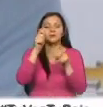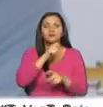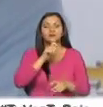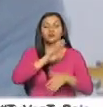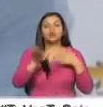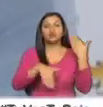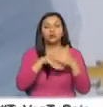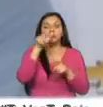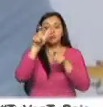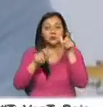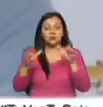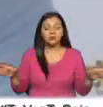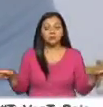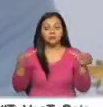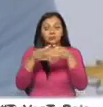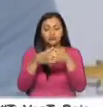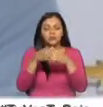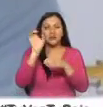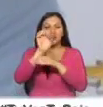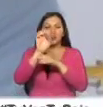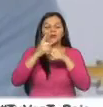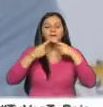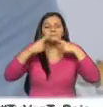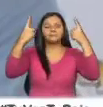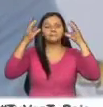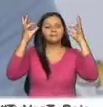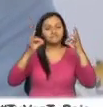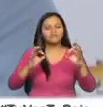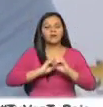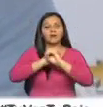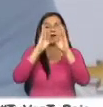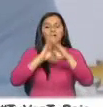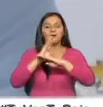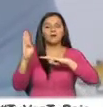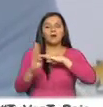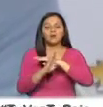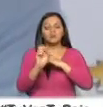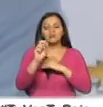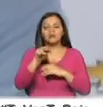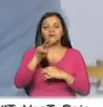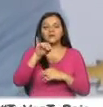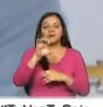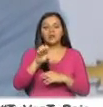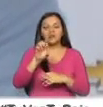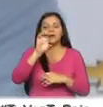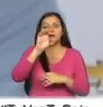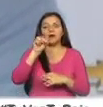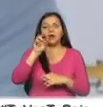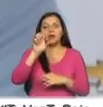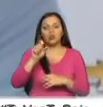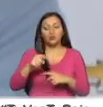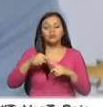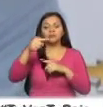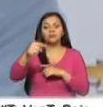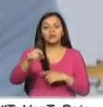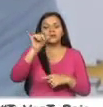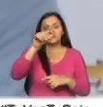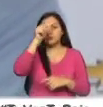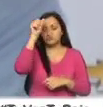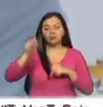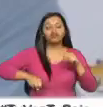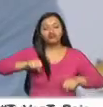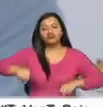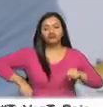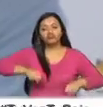los sectores realmente. Todo el Ecuador está convocado a Bahía de Caracas, San Vicente y Canoa para este fin de semana espectacular de ciclismo, donde